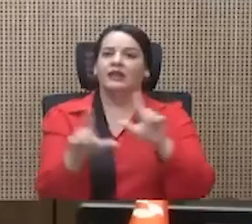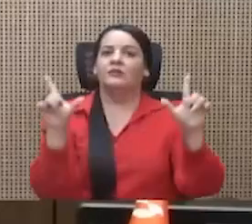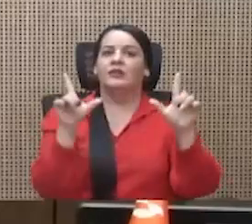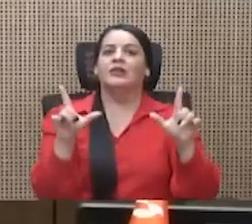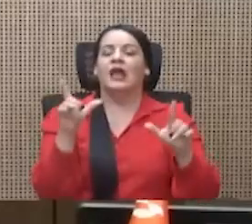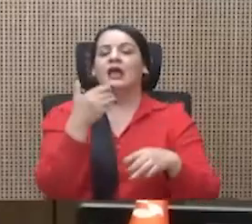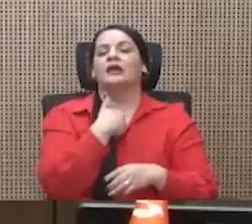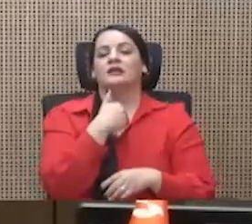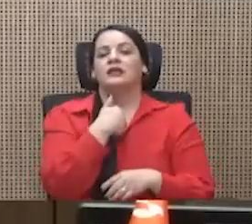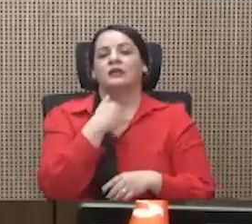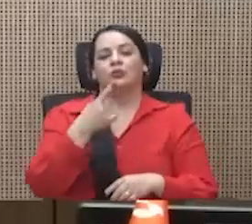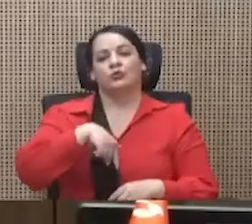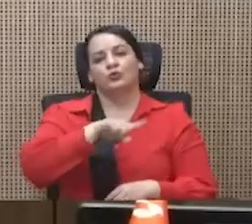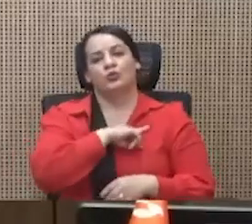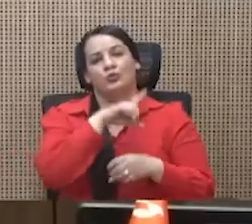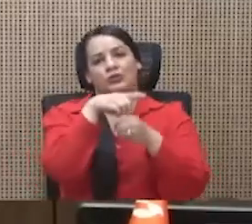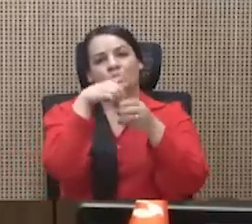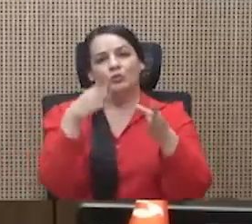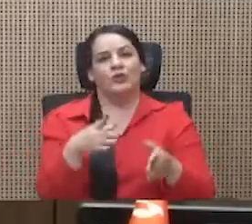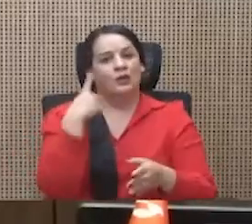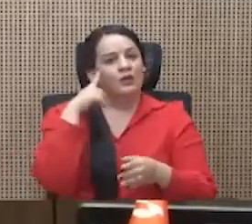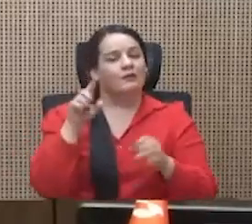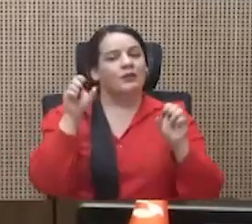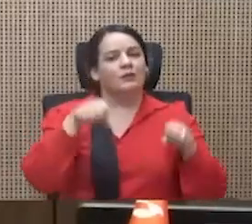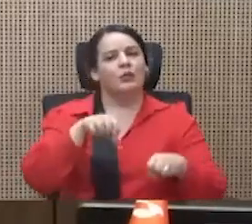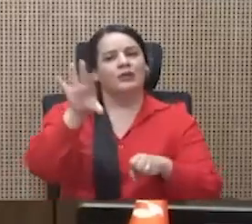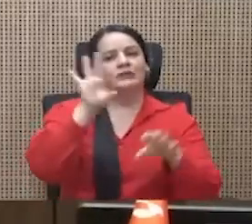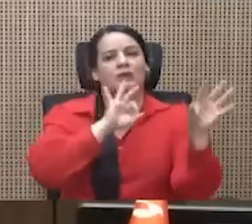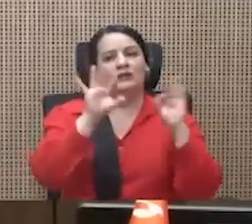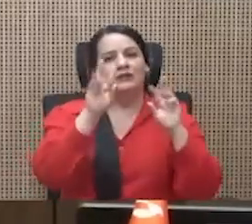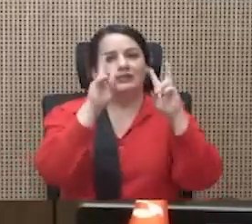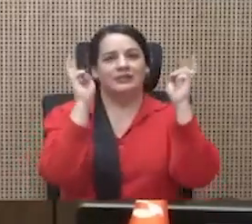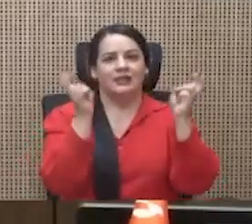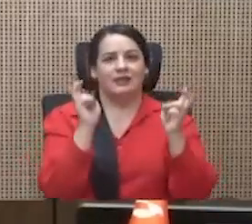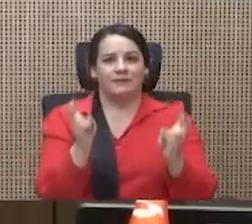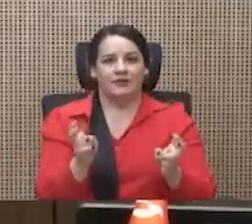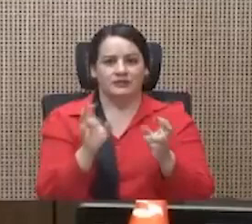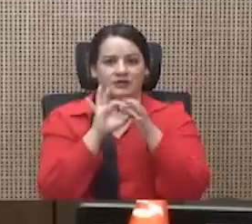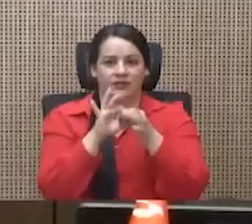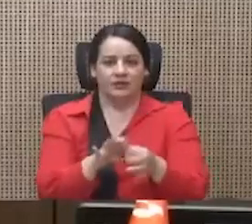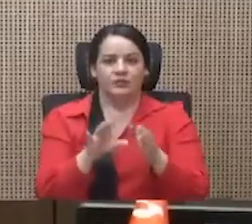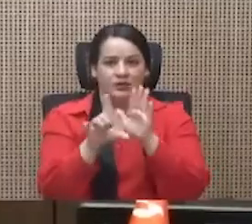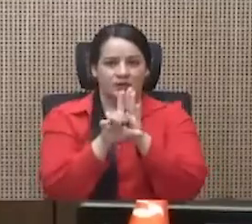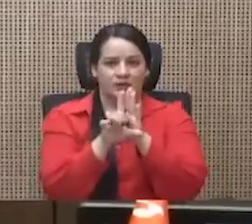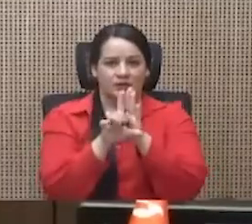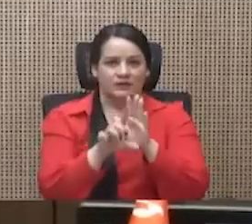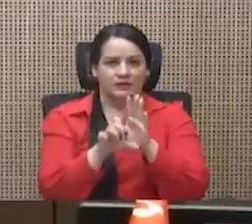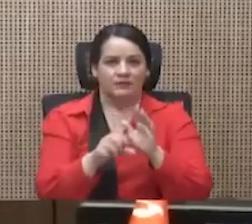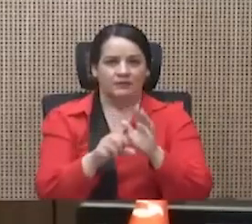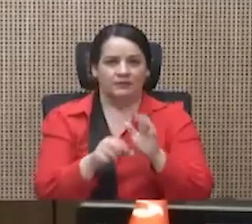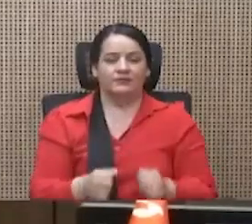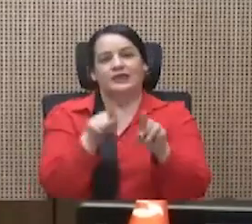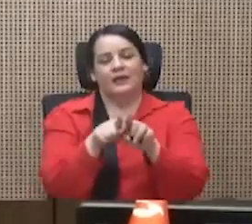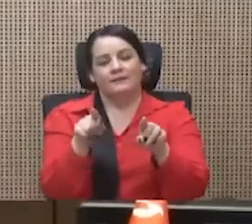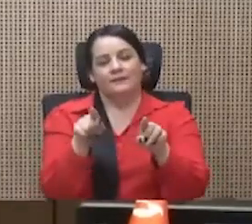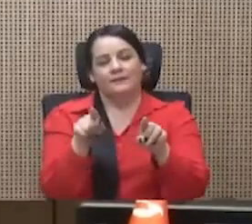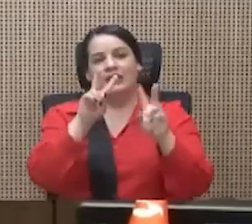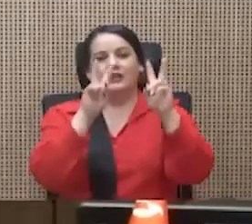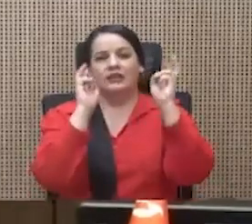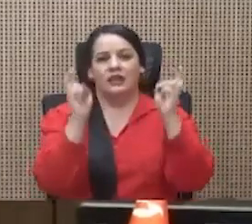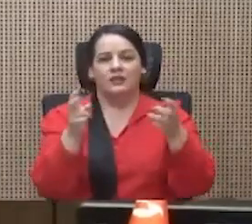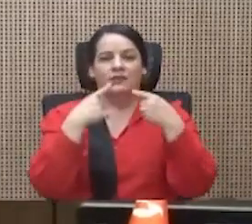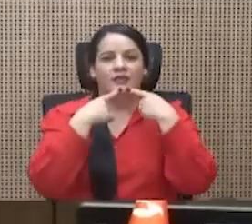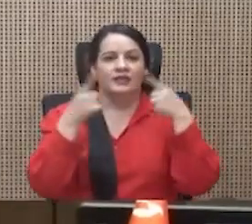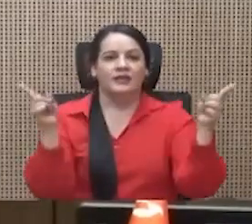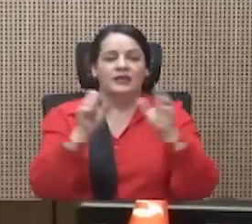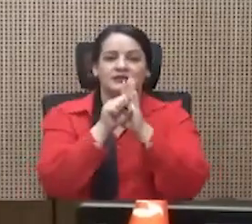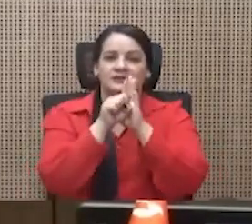que que tenemos los diputados para escoger los temas sobre los que legisl y en particular sobre el tema de declaratoria de